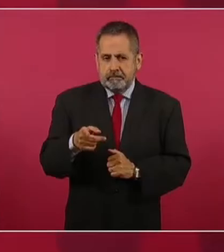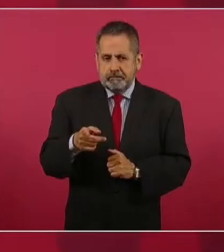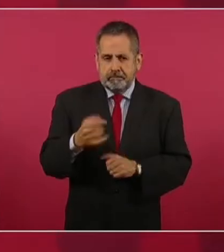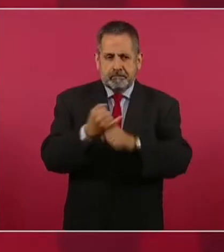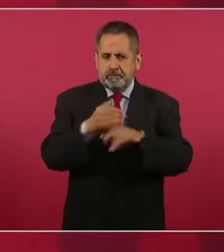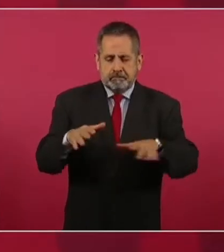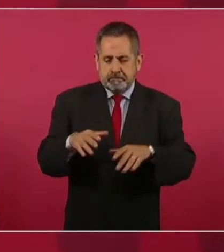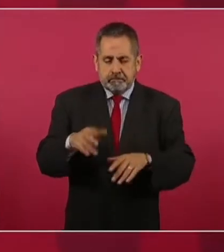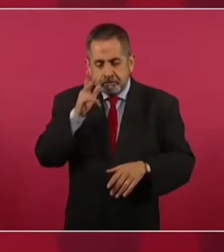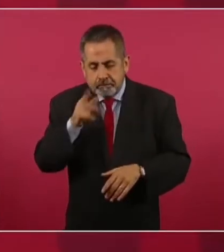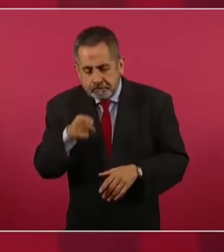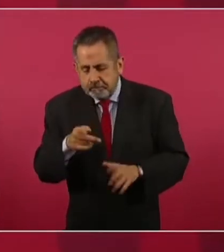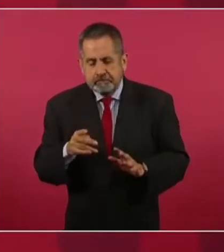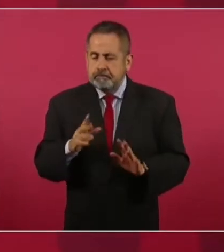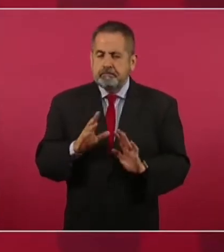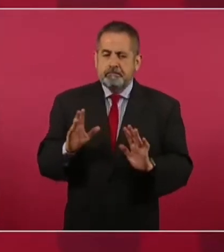información